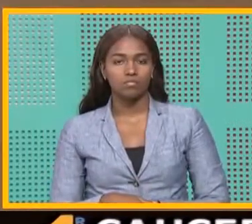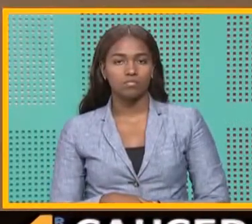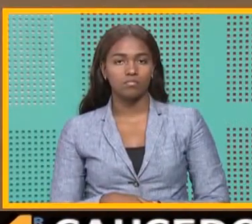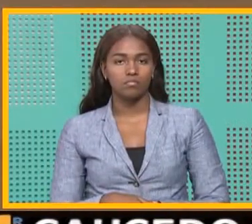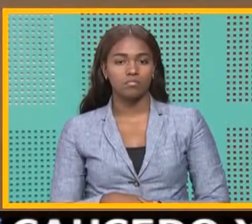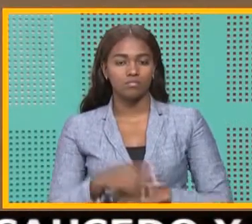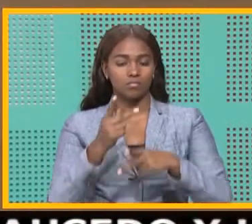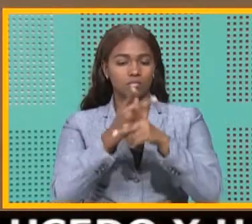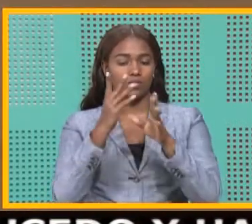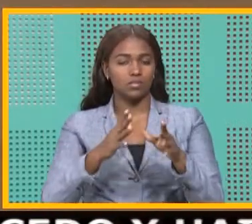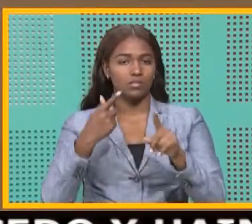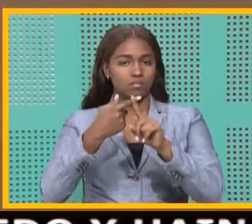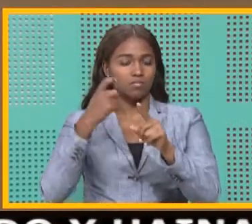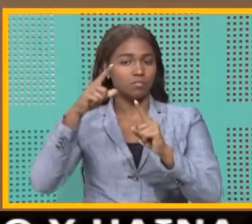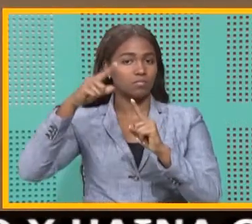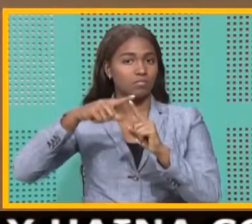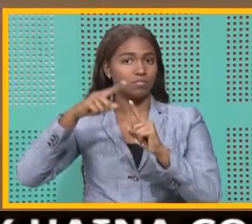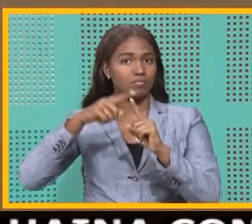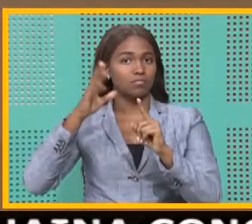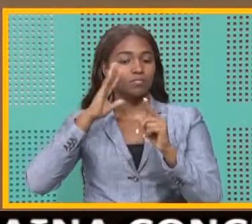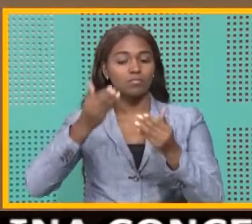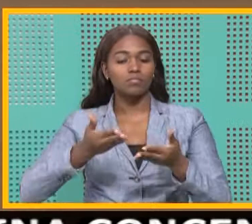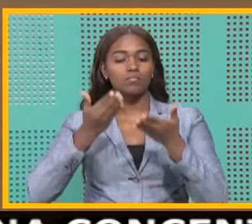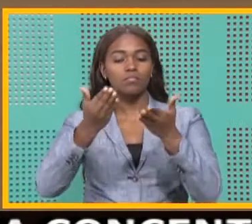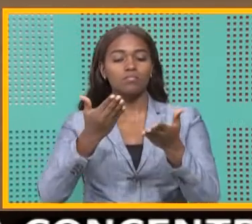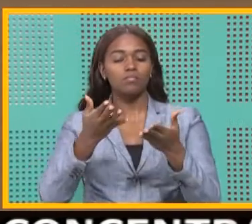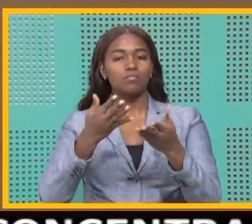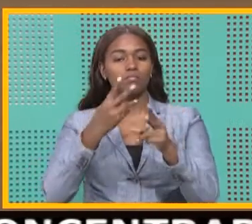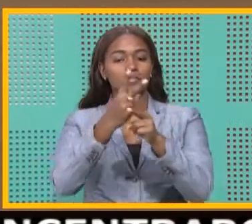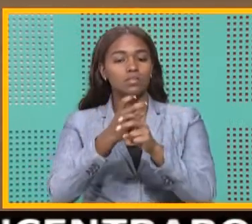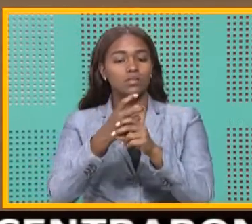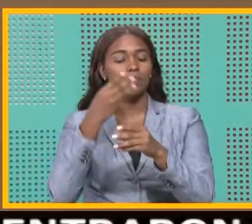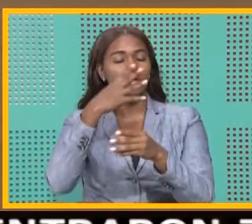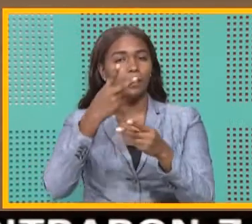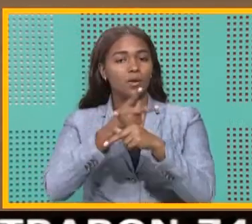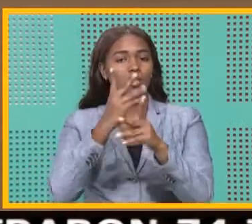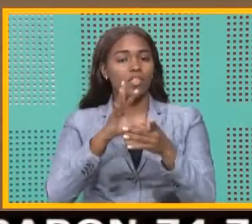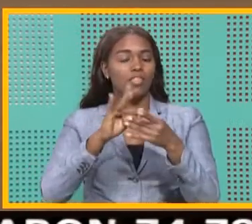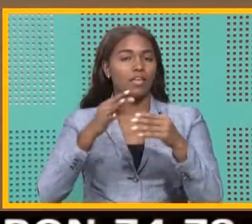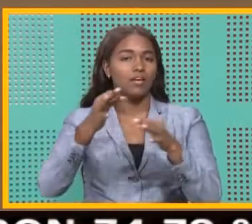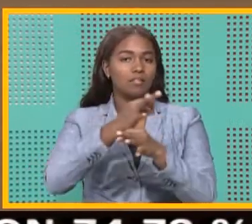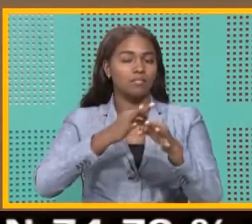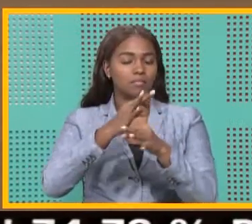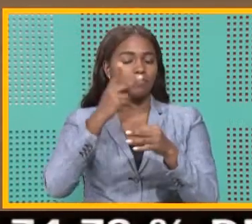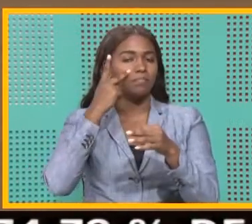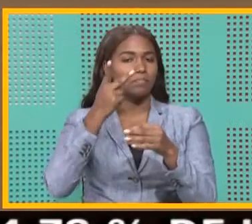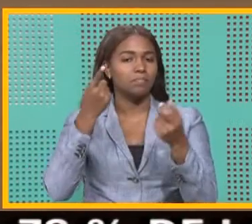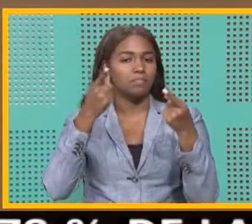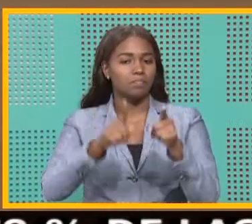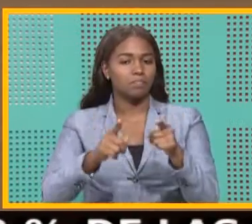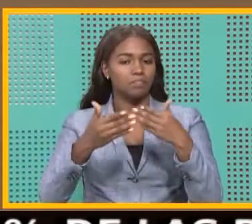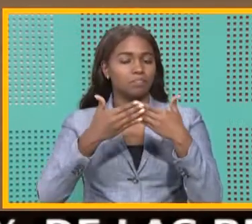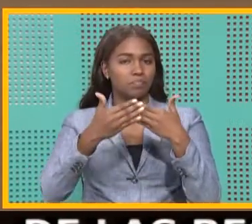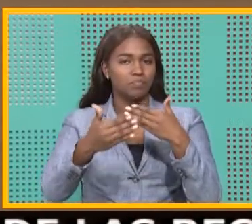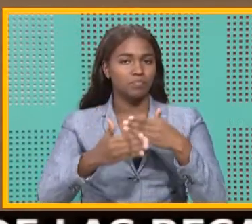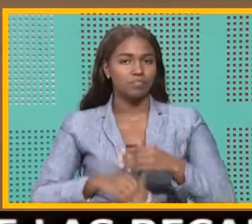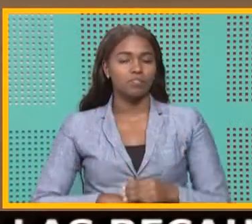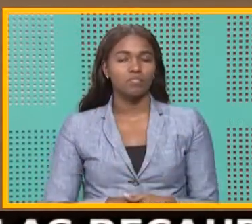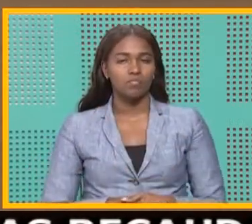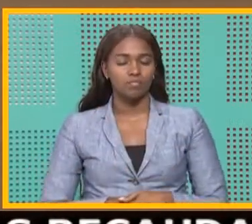Y los productores de San Cristóbal recibirán financiamiento para la producción de café. Veamos los detalles a continuación.